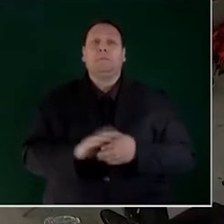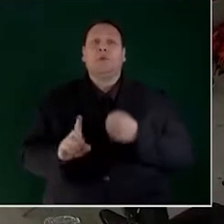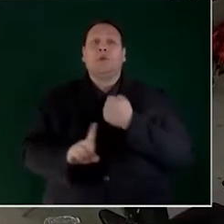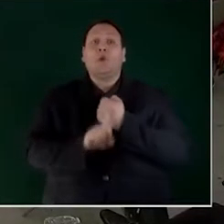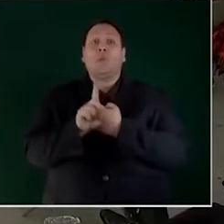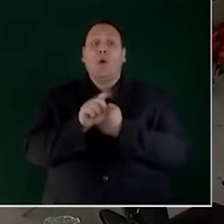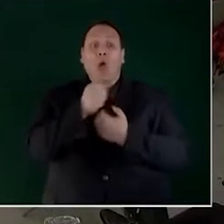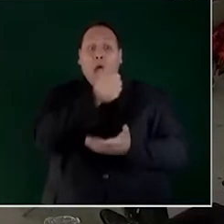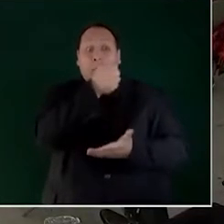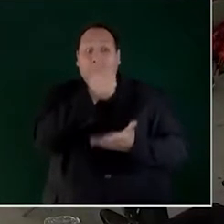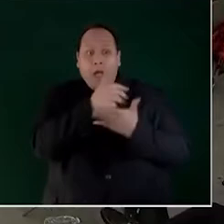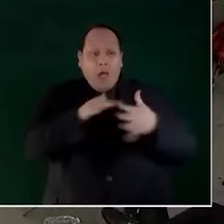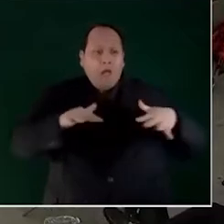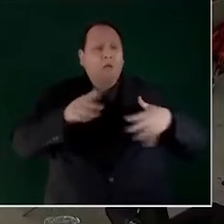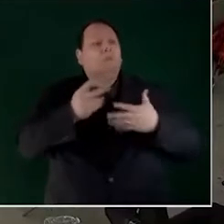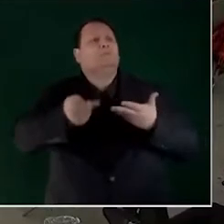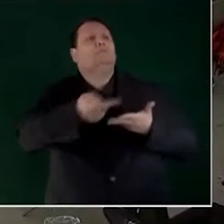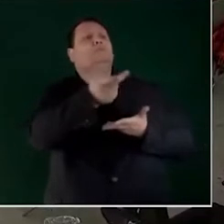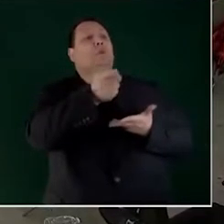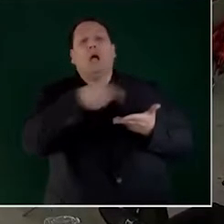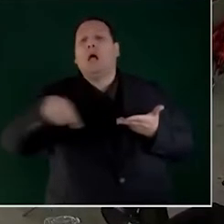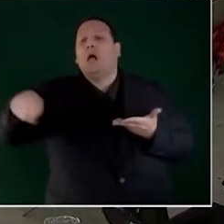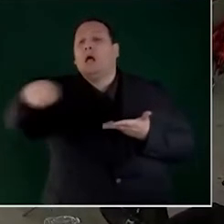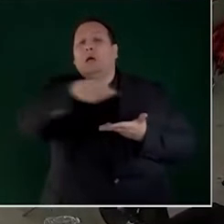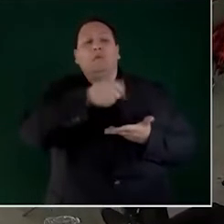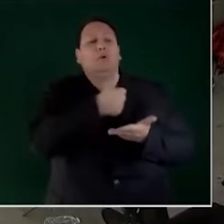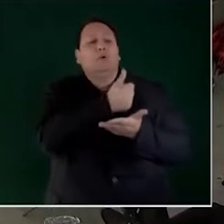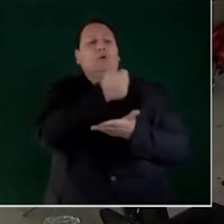Problemática en la ciudad, le preguntan.